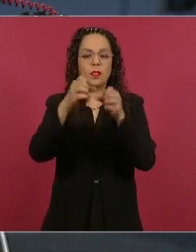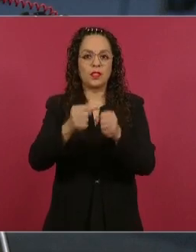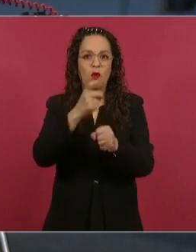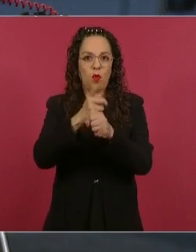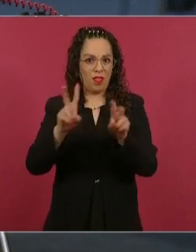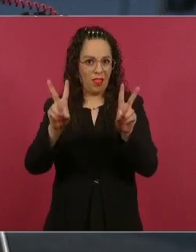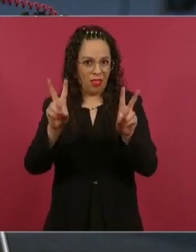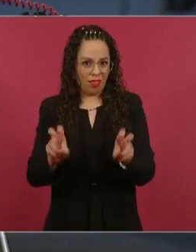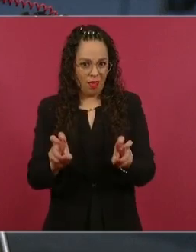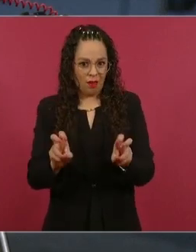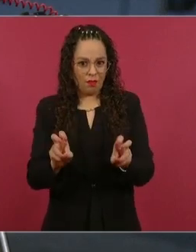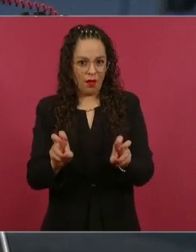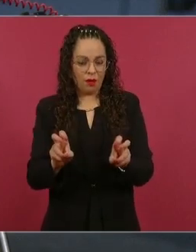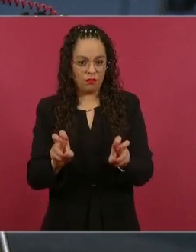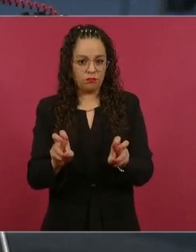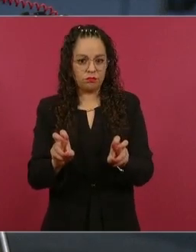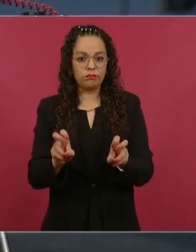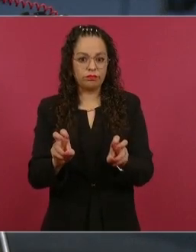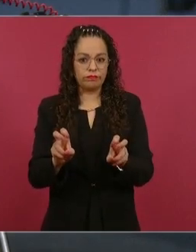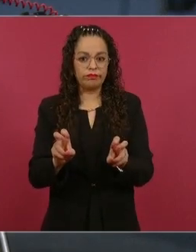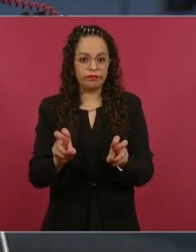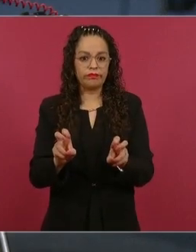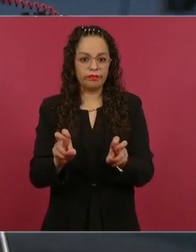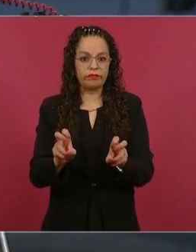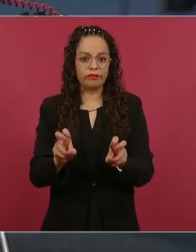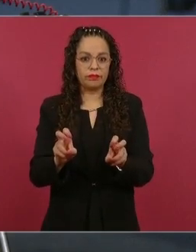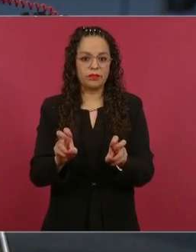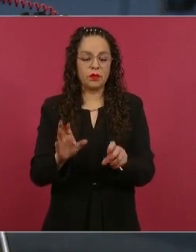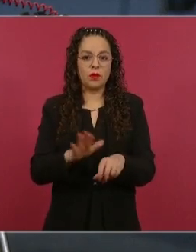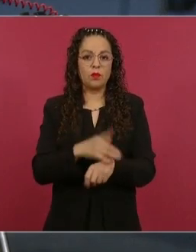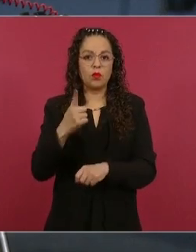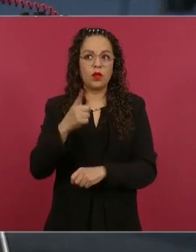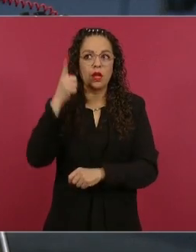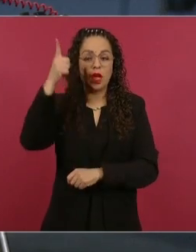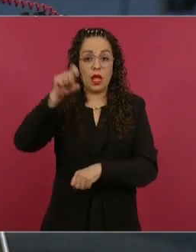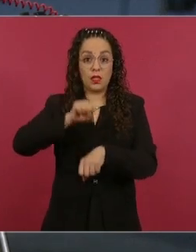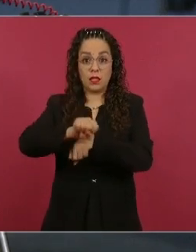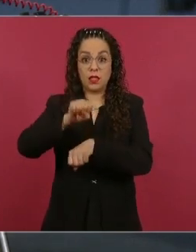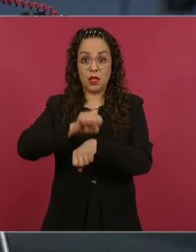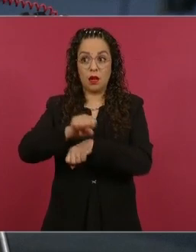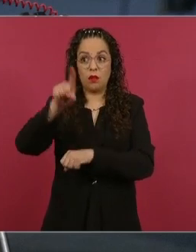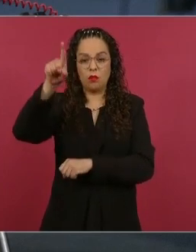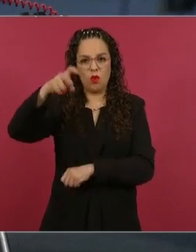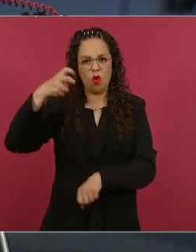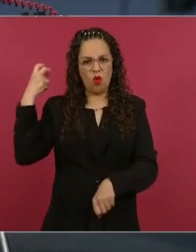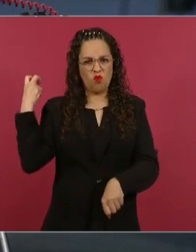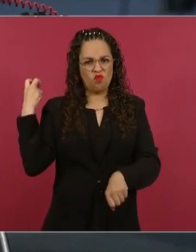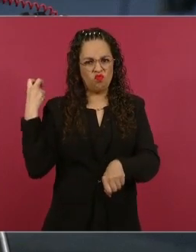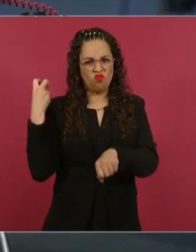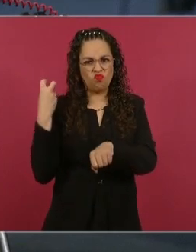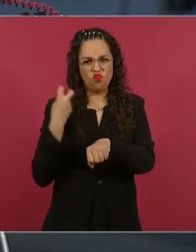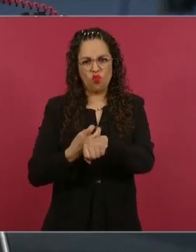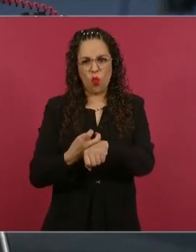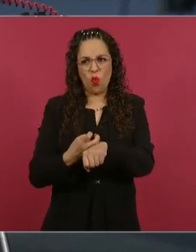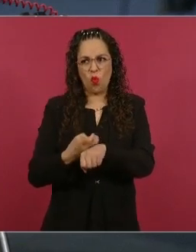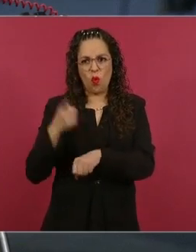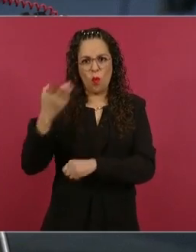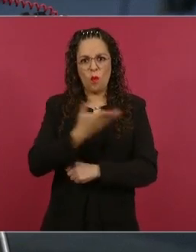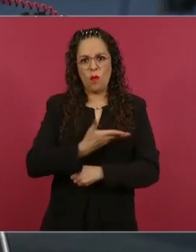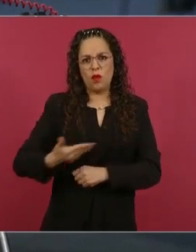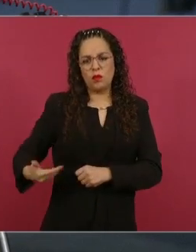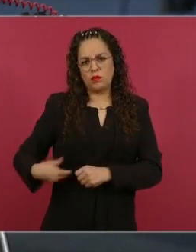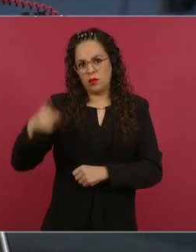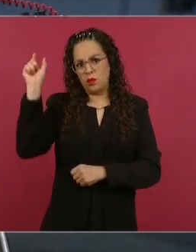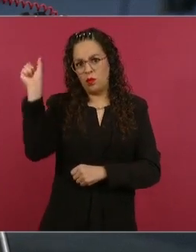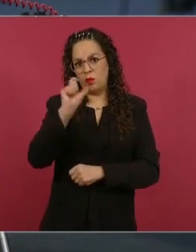es decir, en la mano dura que se realiza en las cárceles de El Salvador, esto como parte de campañas para dirigir